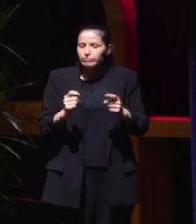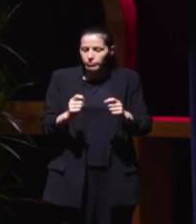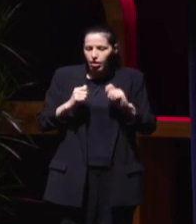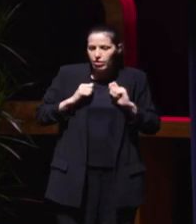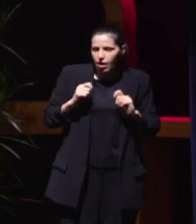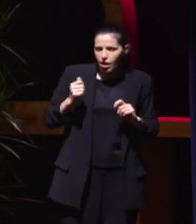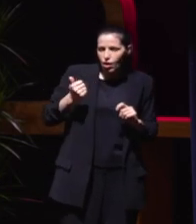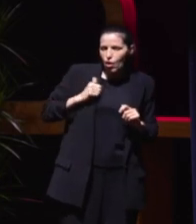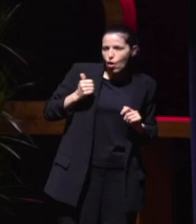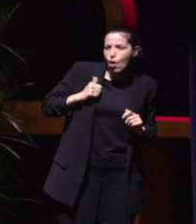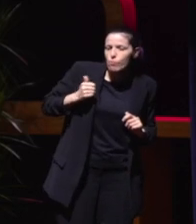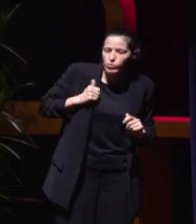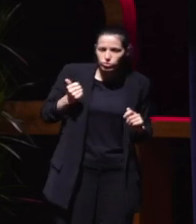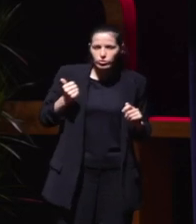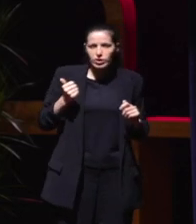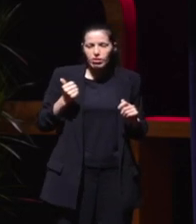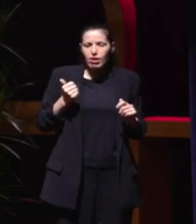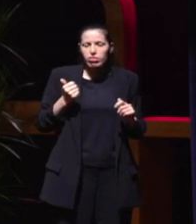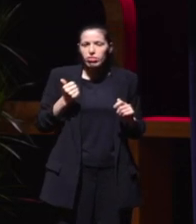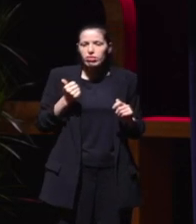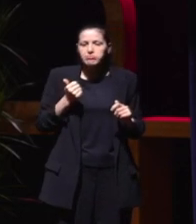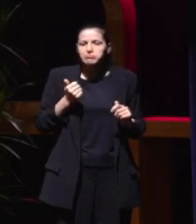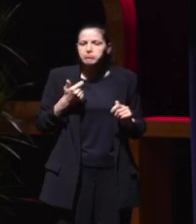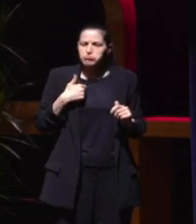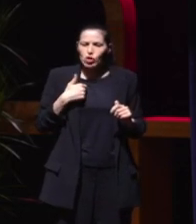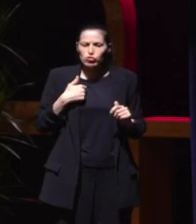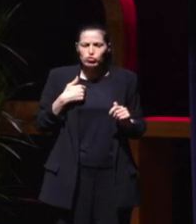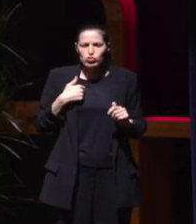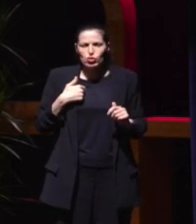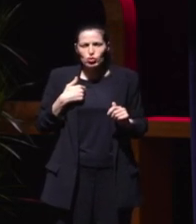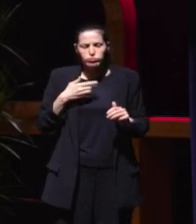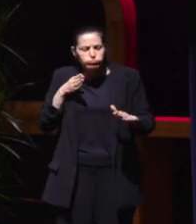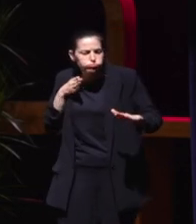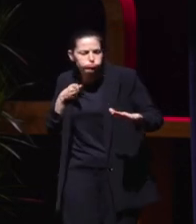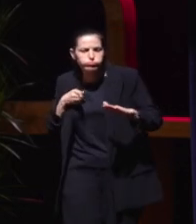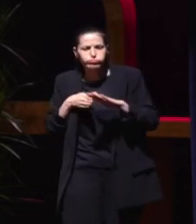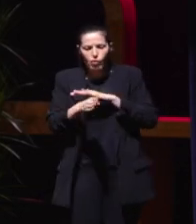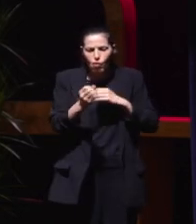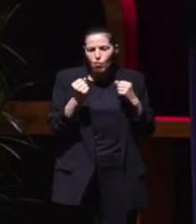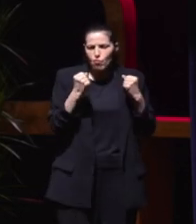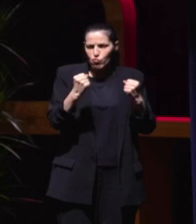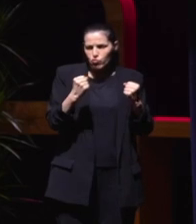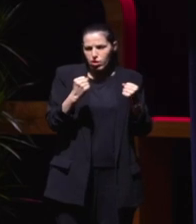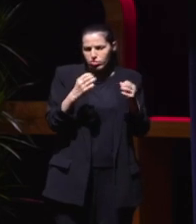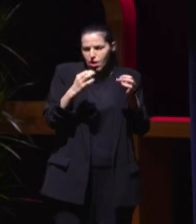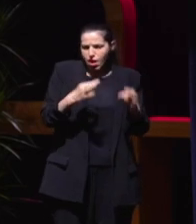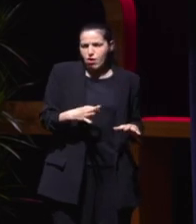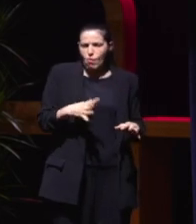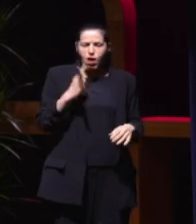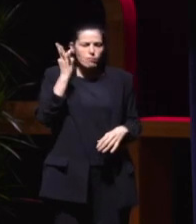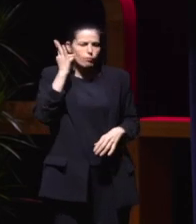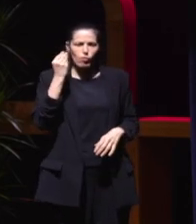como una tromba y yo la verdad he entrado con la fuerza de las mujeres jóvenes que me parecéis una generación